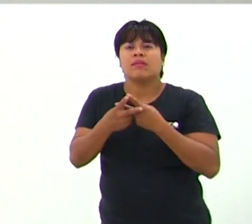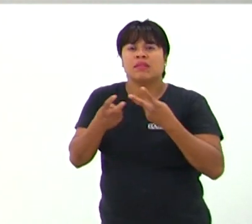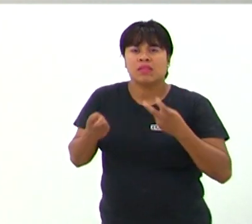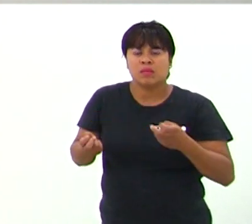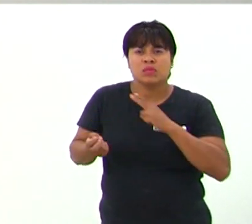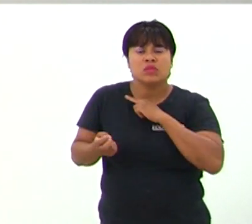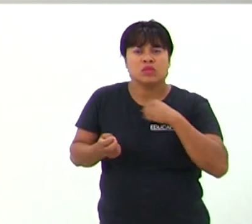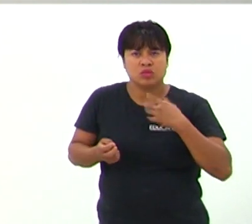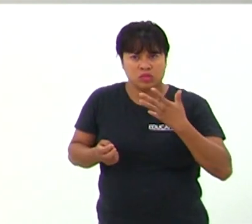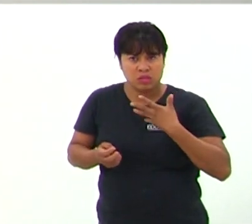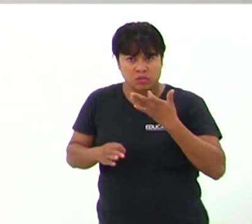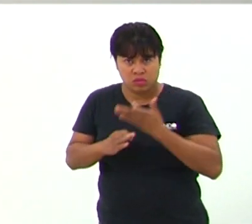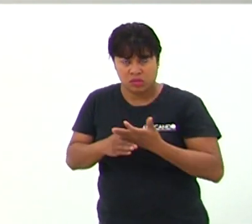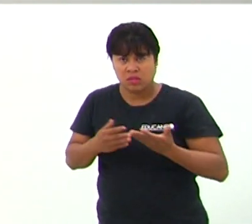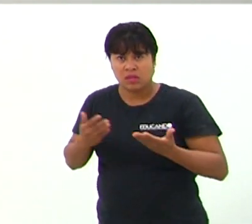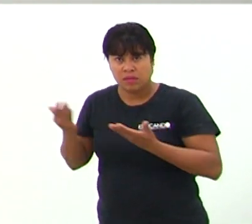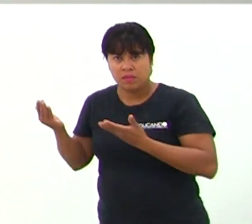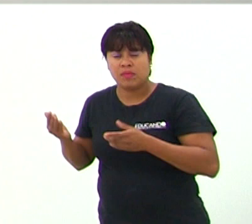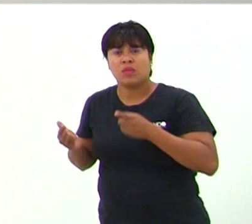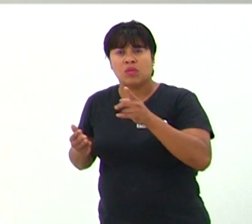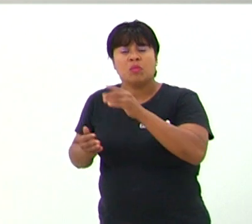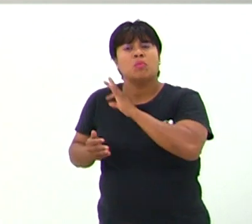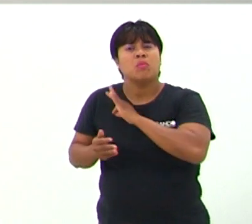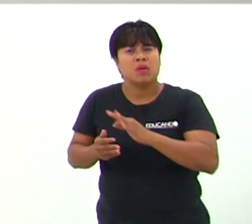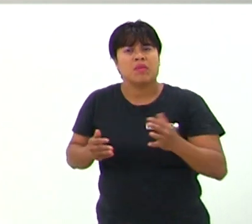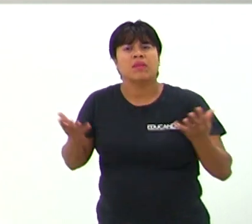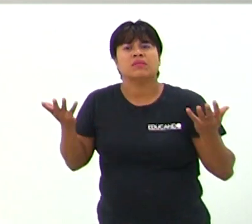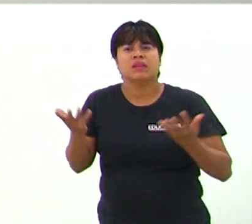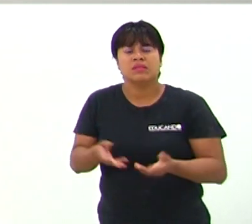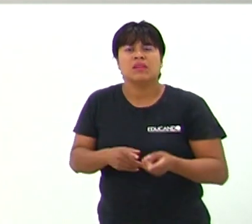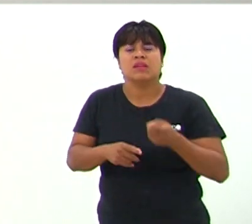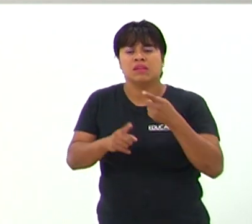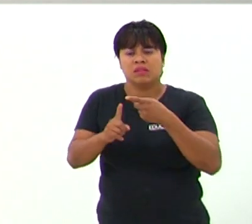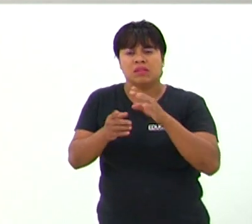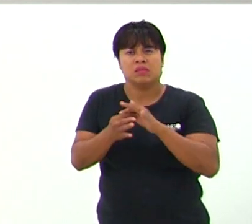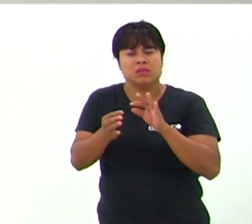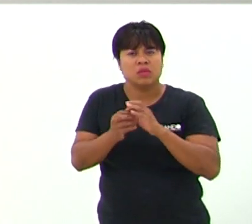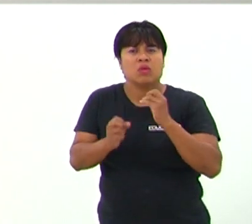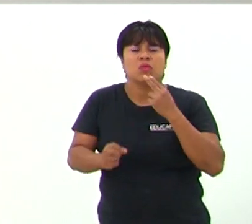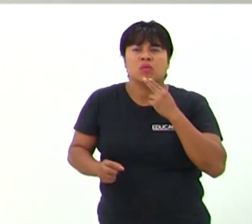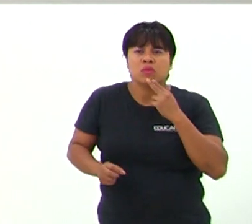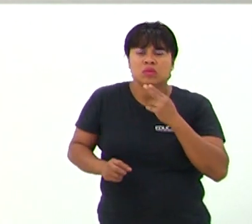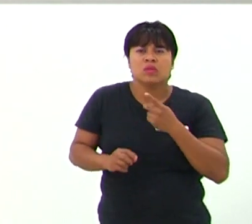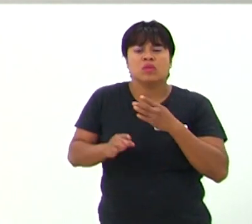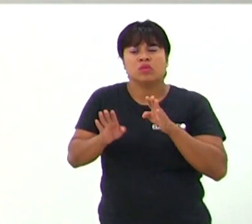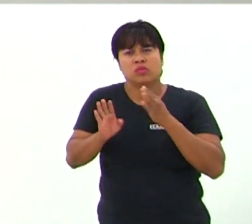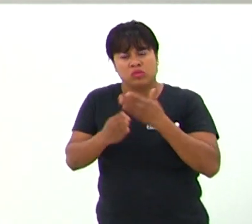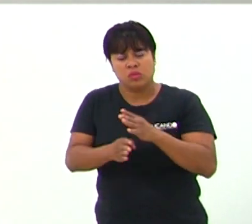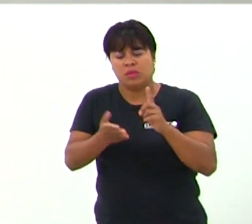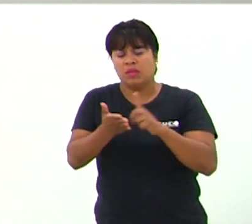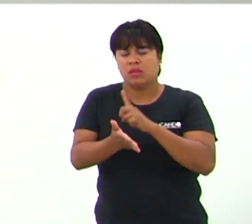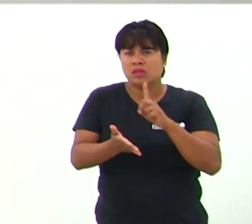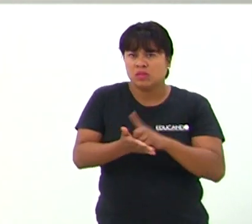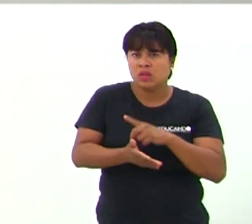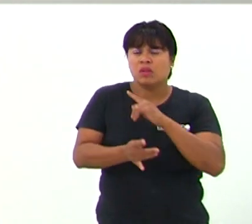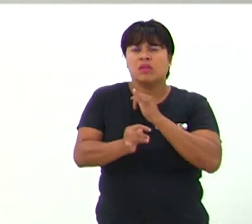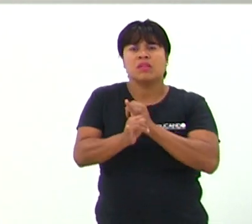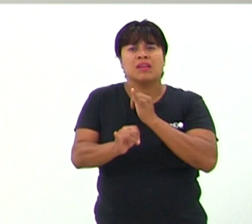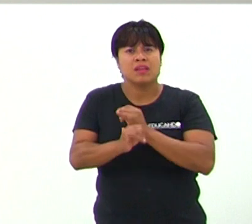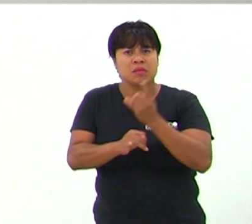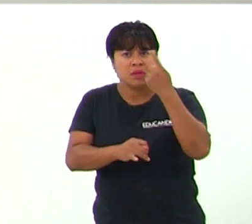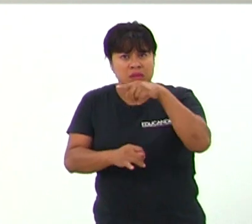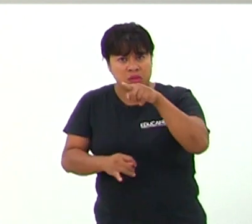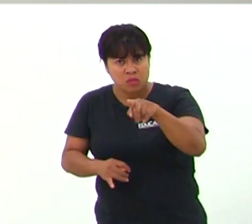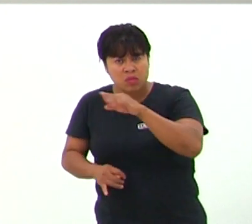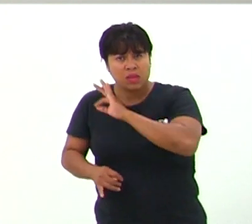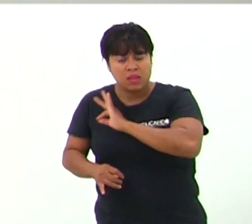que tenemos acá, tú puedas hacer referencia o la utilización del diccionario, de internet, para que tú